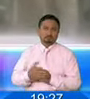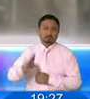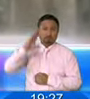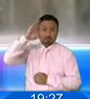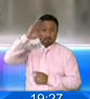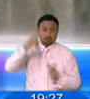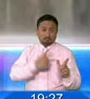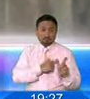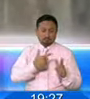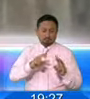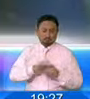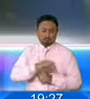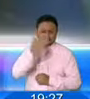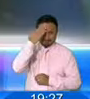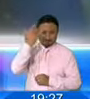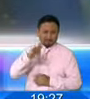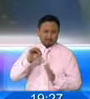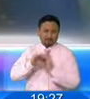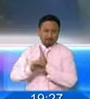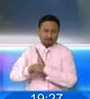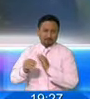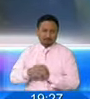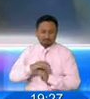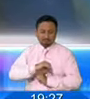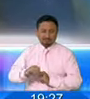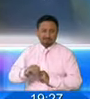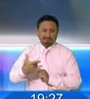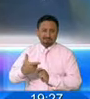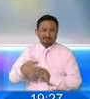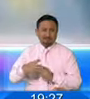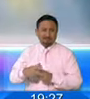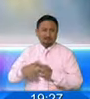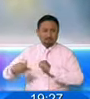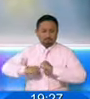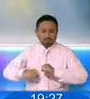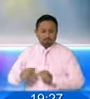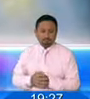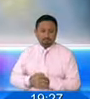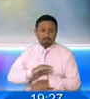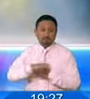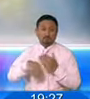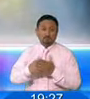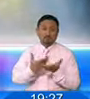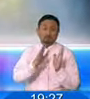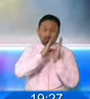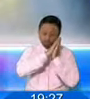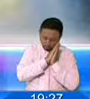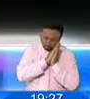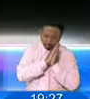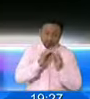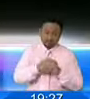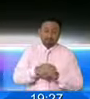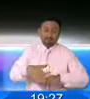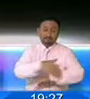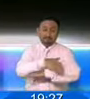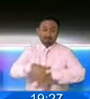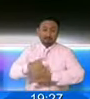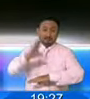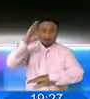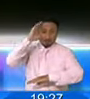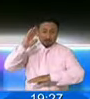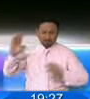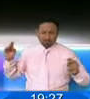militar identificó la bodega clandestina e inmediatamente armaron el operativo. Cuando todos descansaban, las calles de Valdés eran invadidas